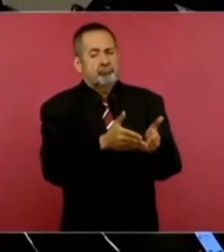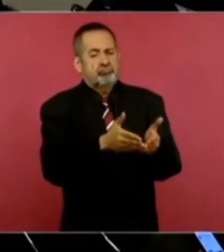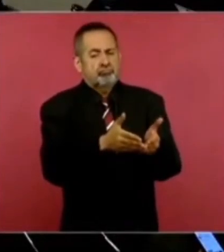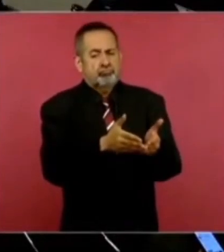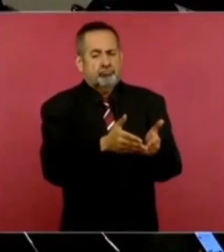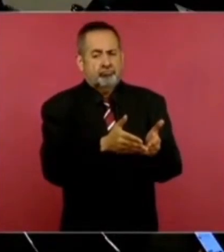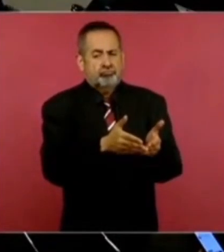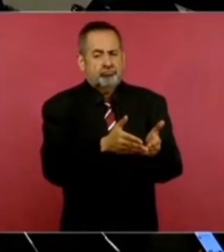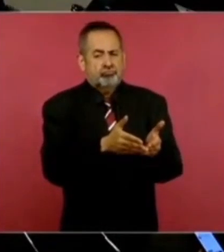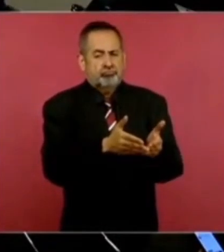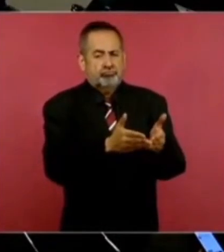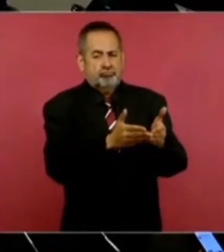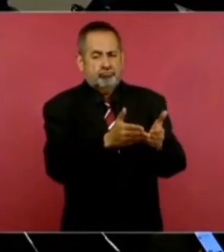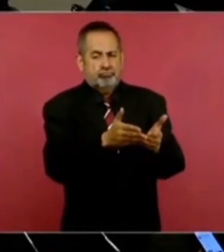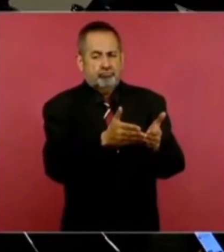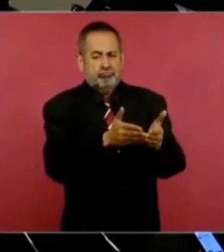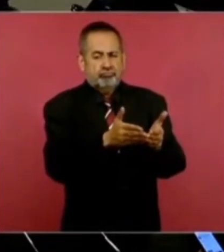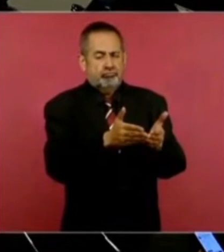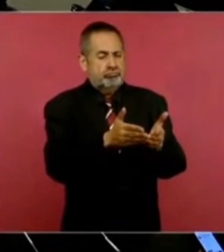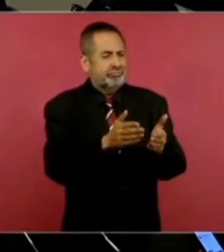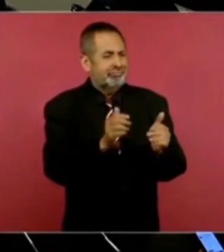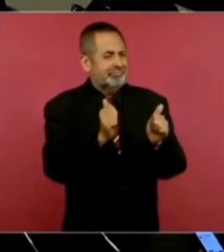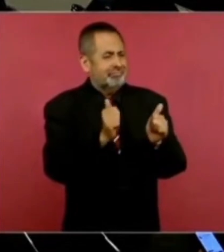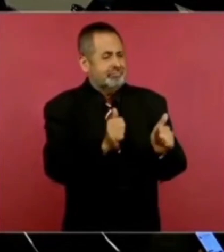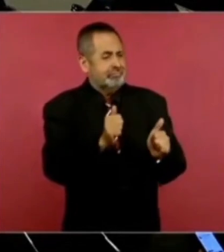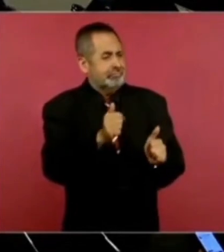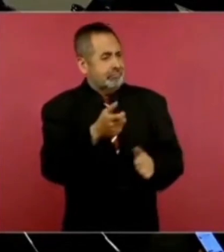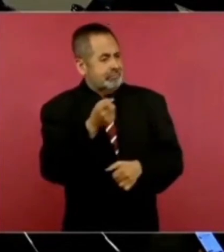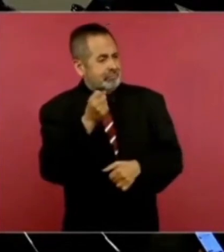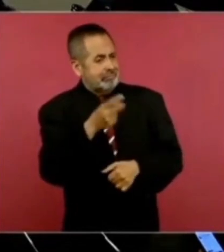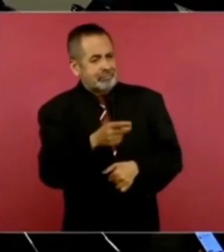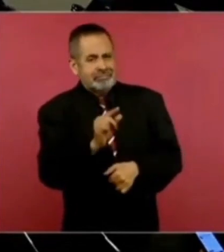Esa era una de las extravagancias de ese yate.